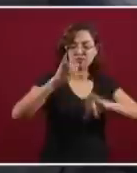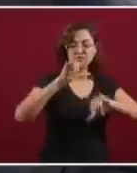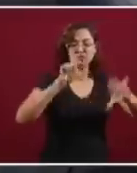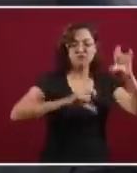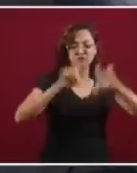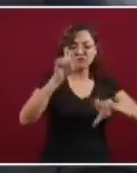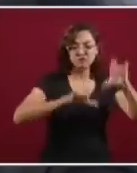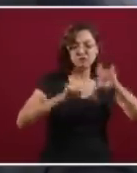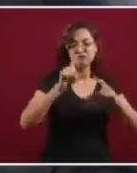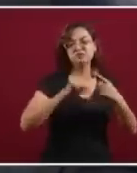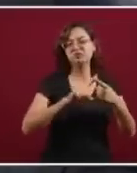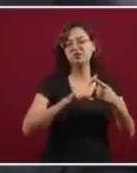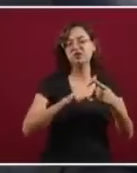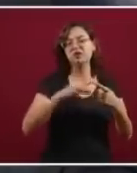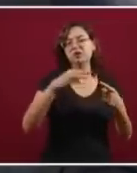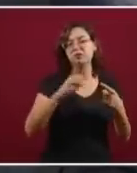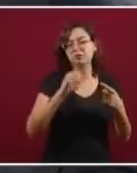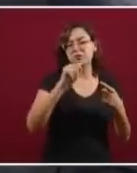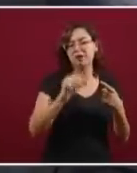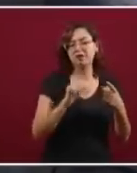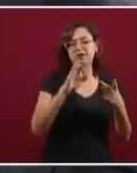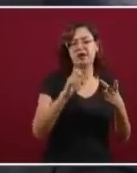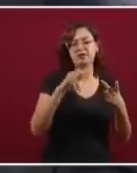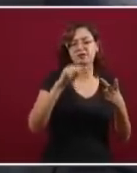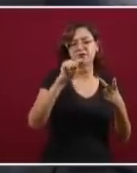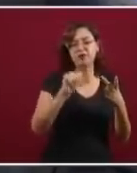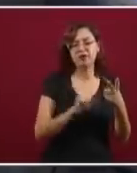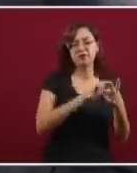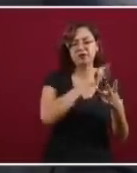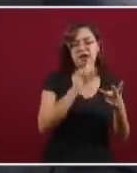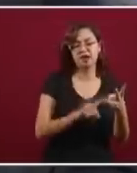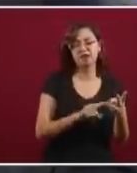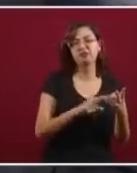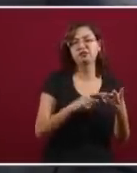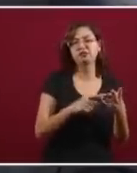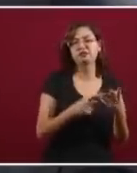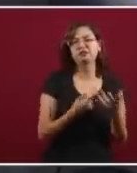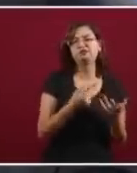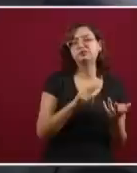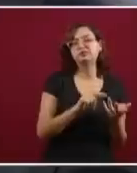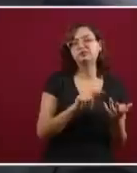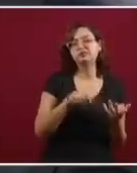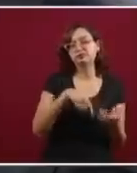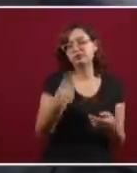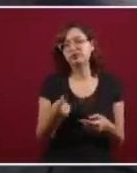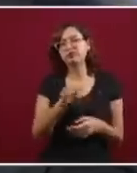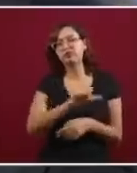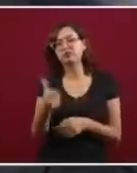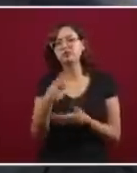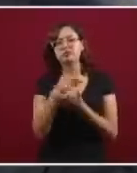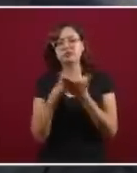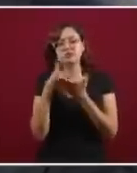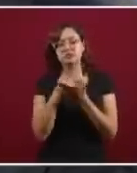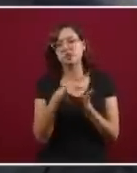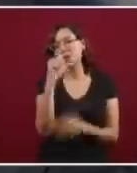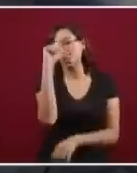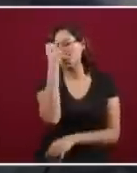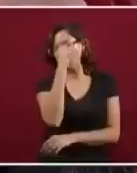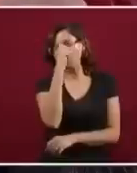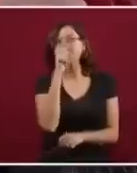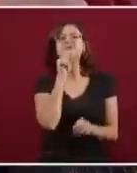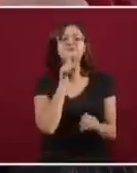metanfetaminas fentanilo como las drogas como fuera hacerla la amapola fundamentalmente o la cocaína